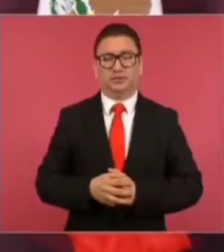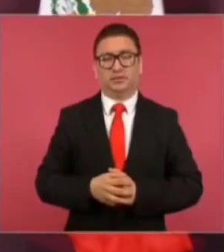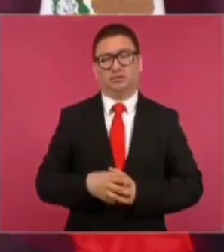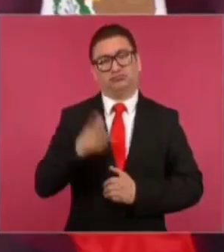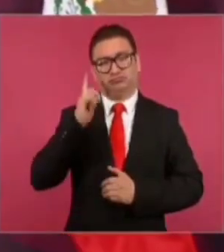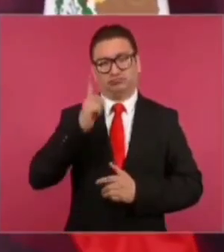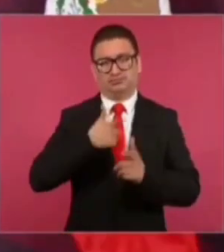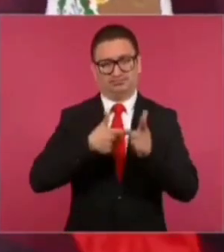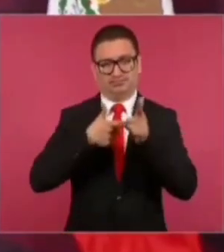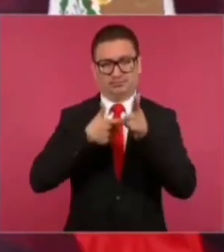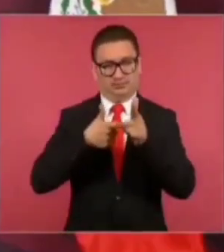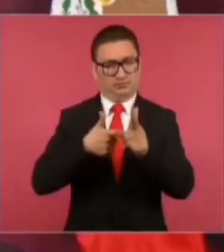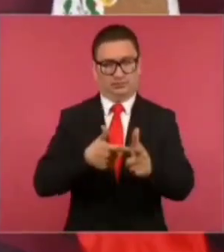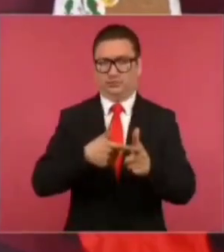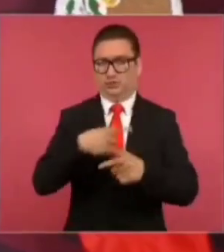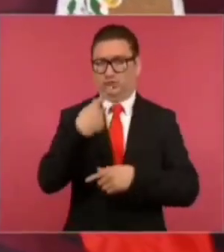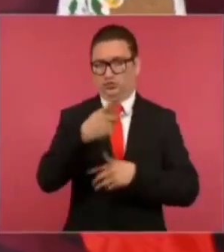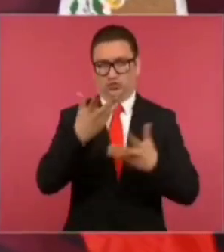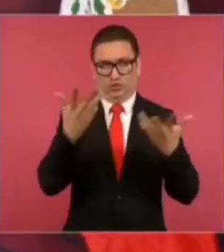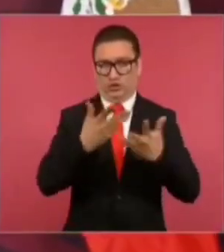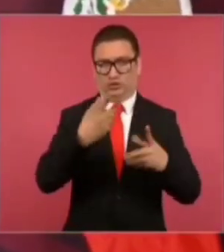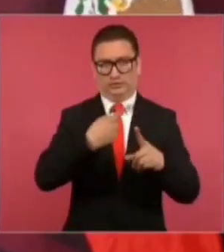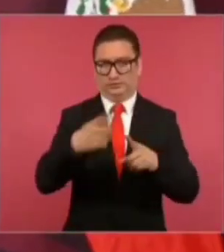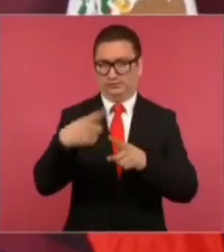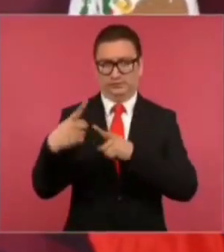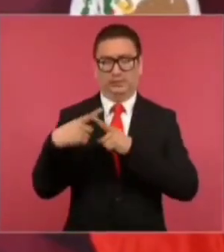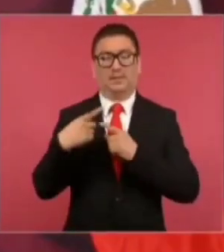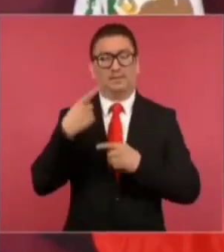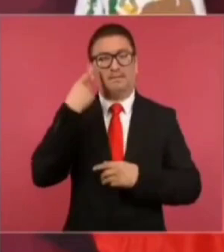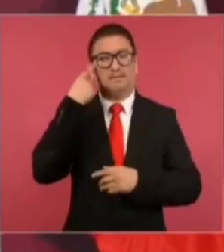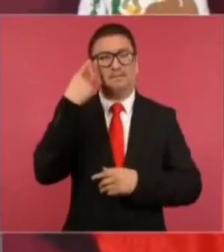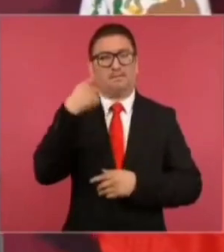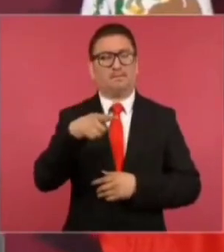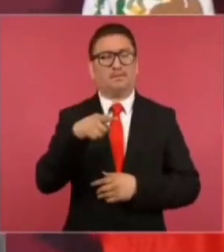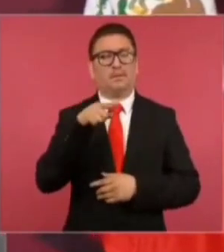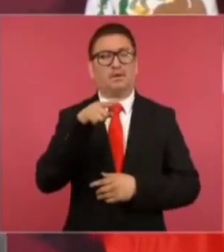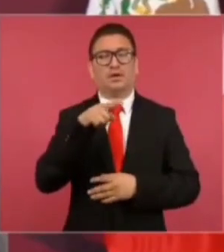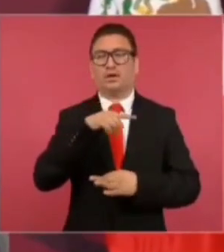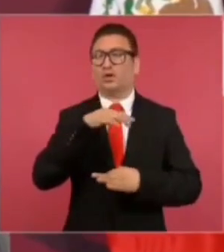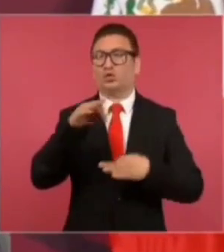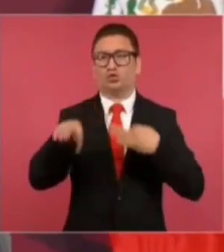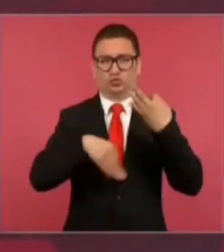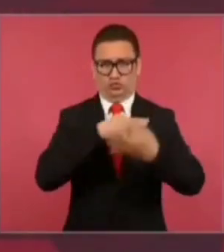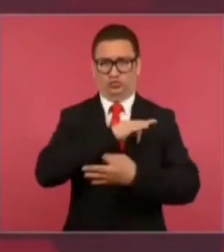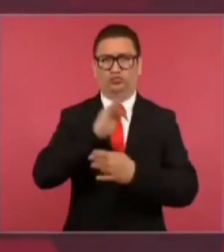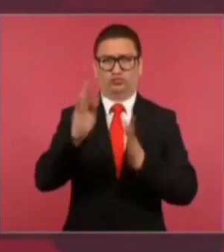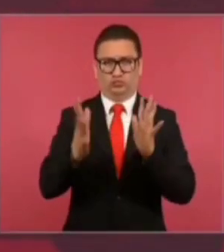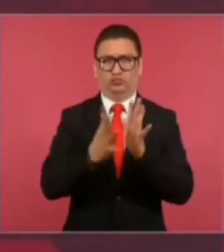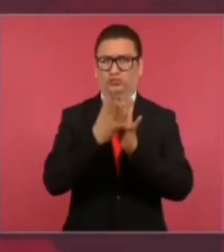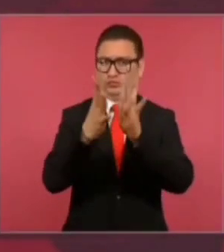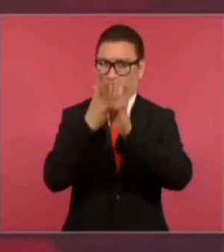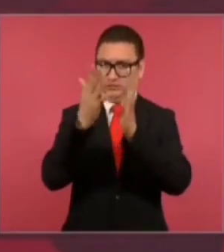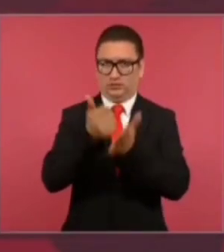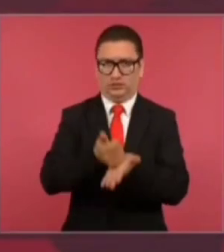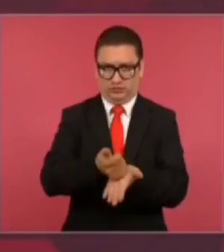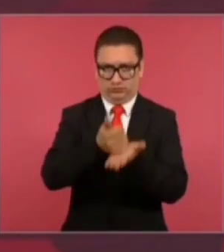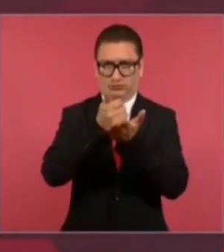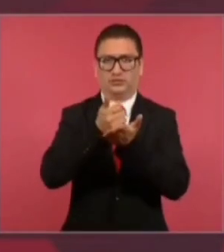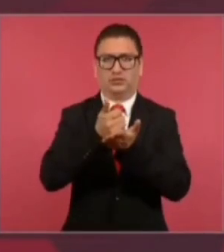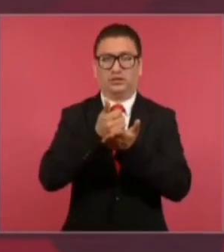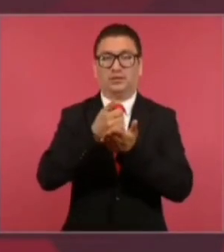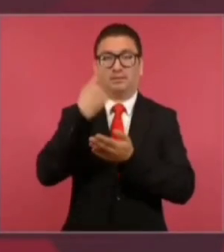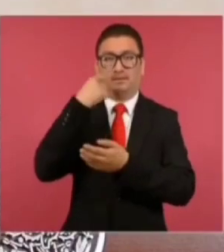siga haciendo sus gestiones para que todos participen, ayuden